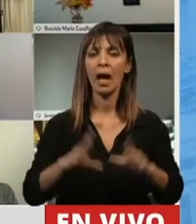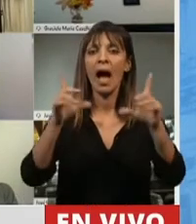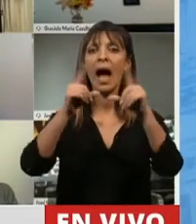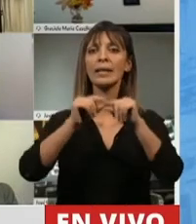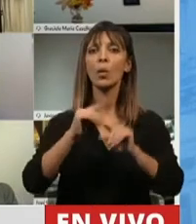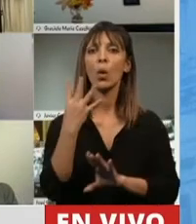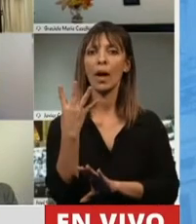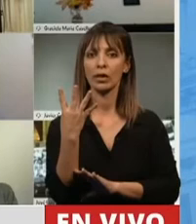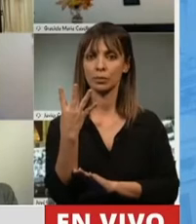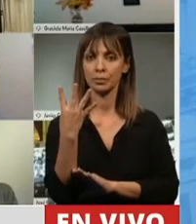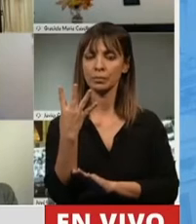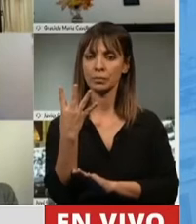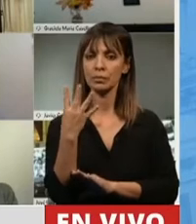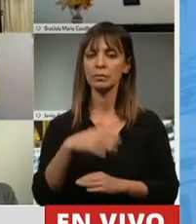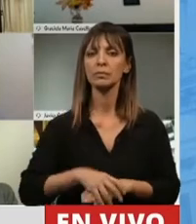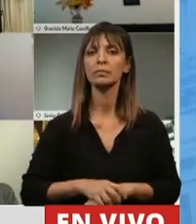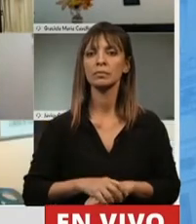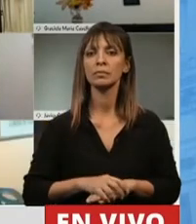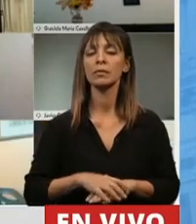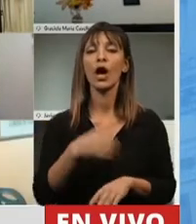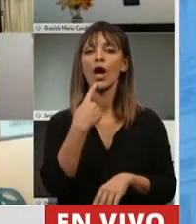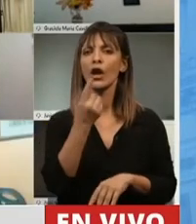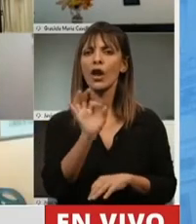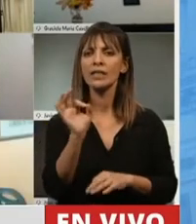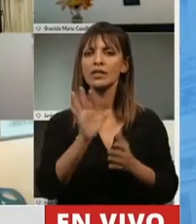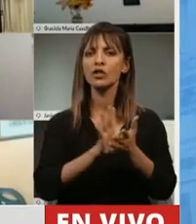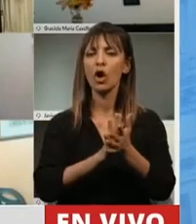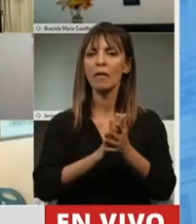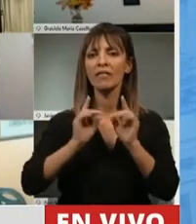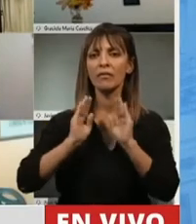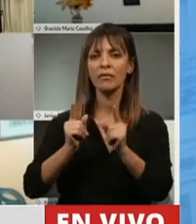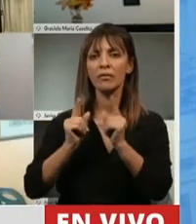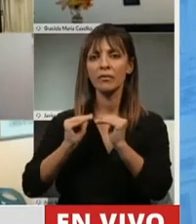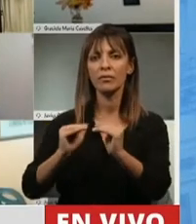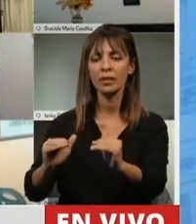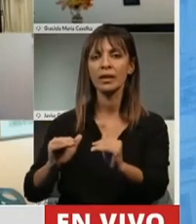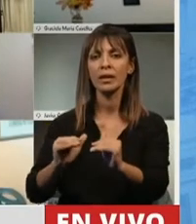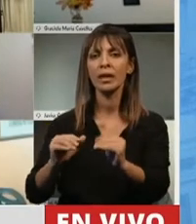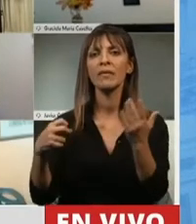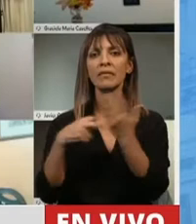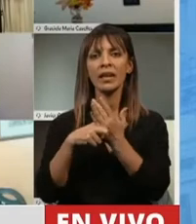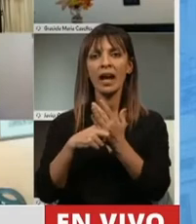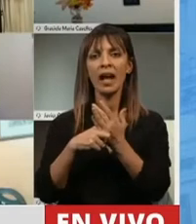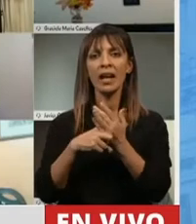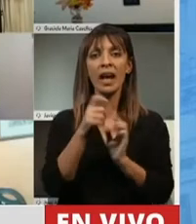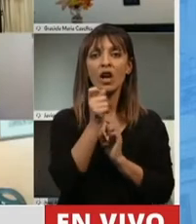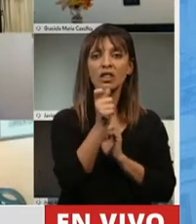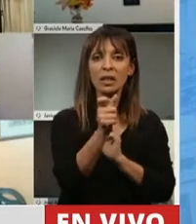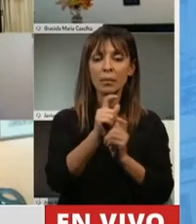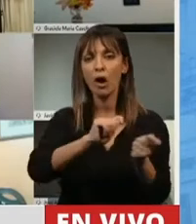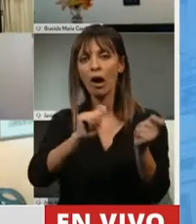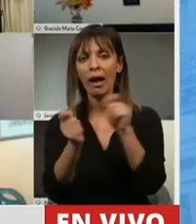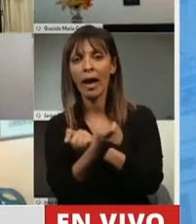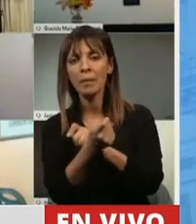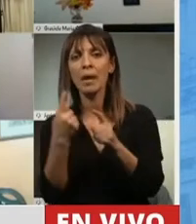artículo 4 no contiene la cláusula de estabilidad fiscal y la sustituye a este concepto por el de estabilidad de